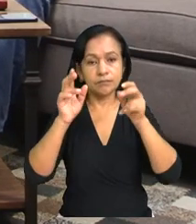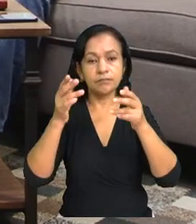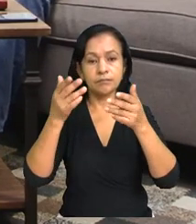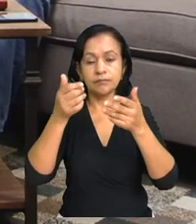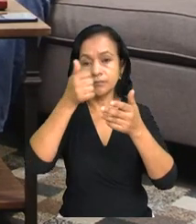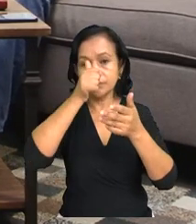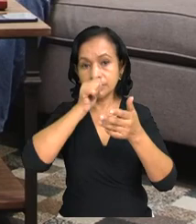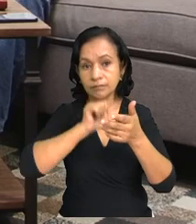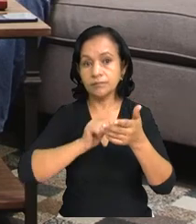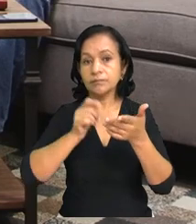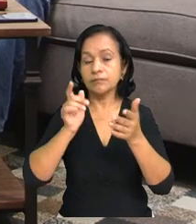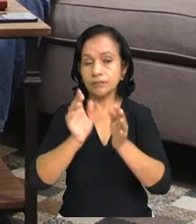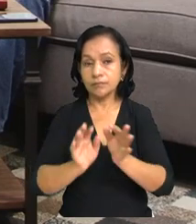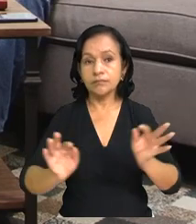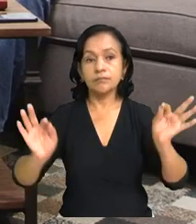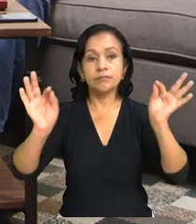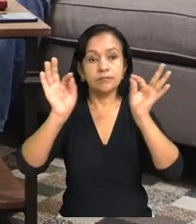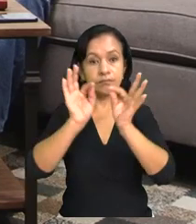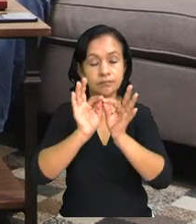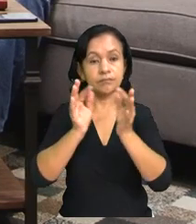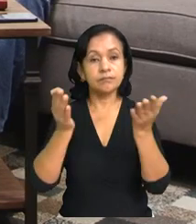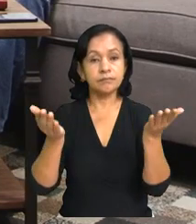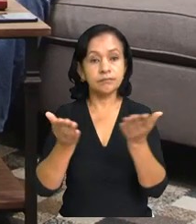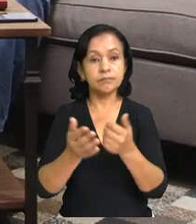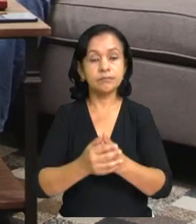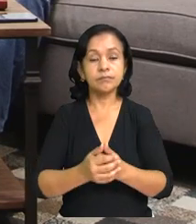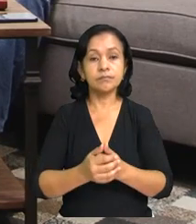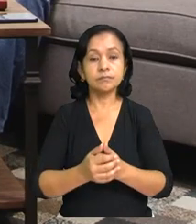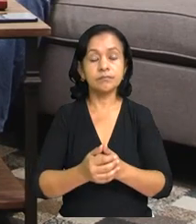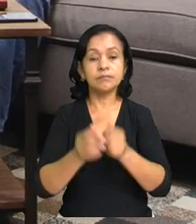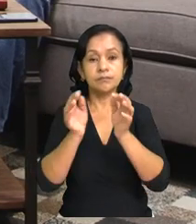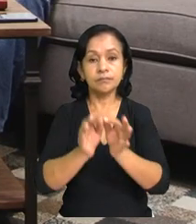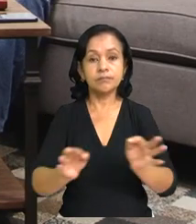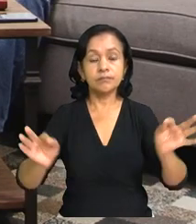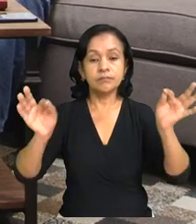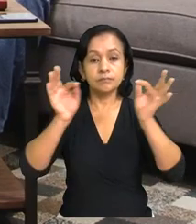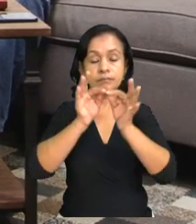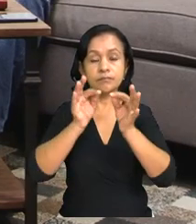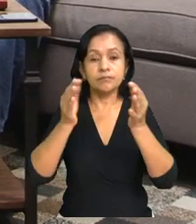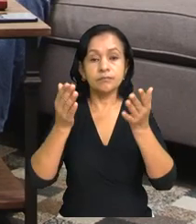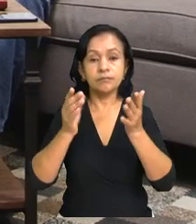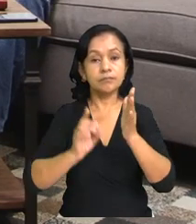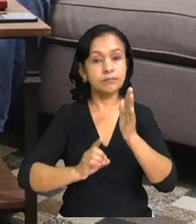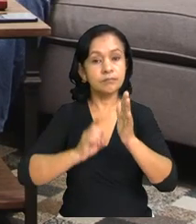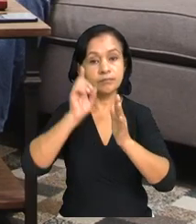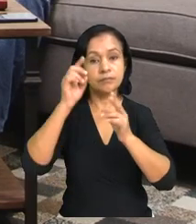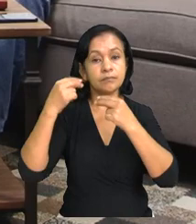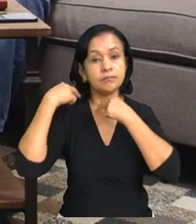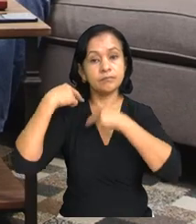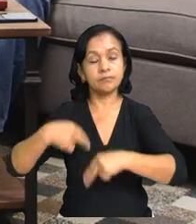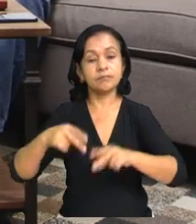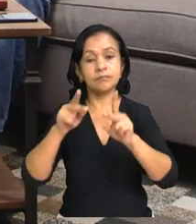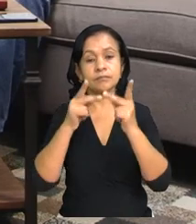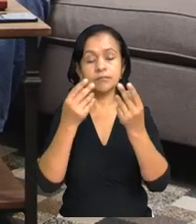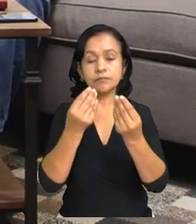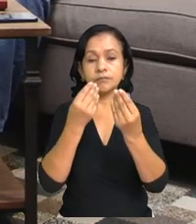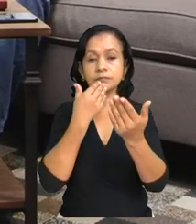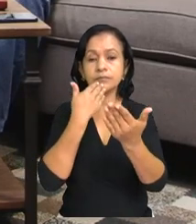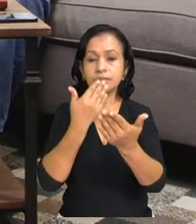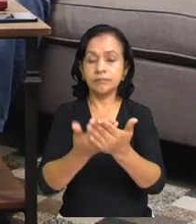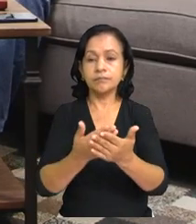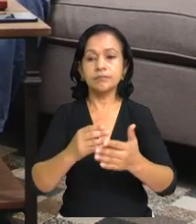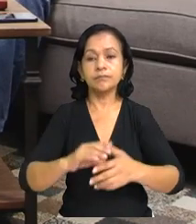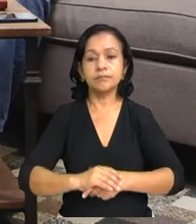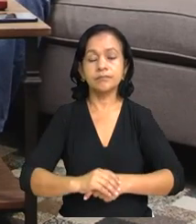al agua potable que es vital, bueno, y el saneamiento también, vital dentro de los procesos de desarrollo humano de nuestro pueblo? Muchísimas gracias por habernos